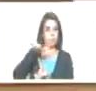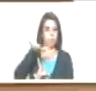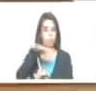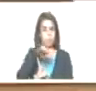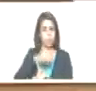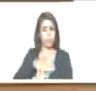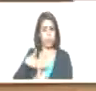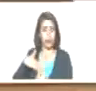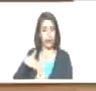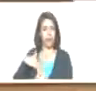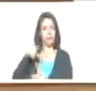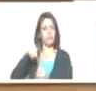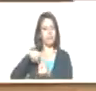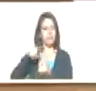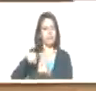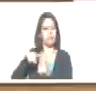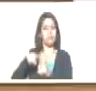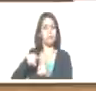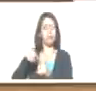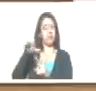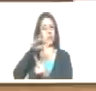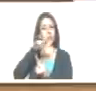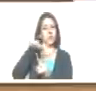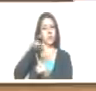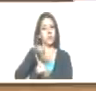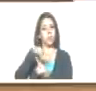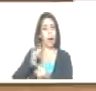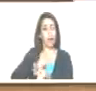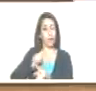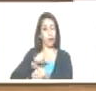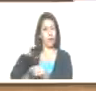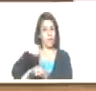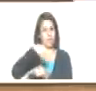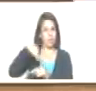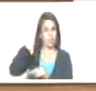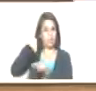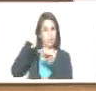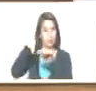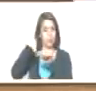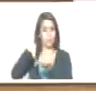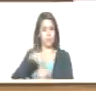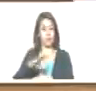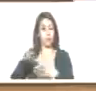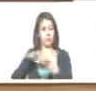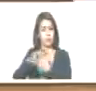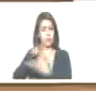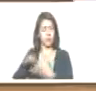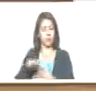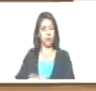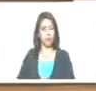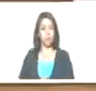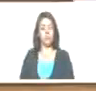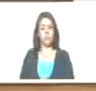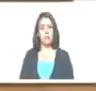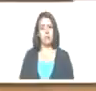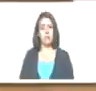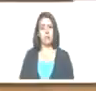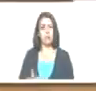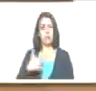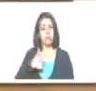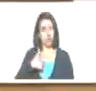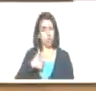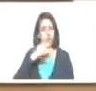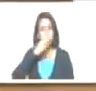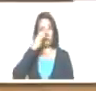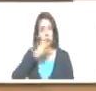matrices para aprovecharse de esta situación. Yo afirmo aquí